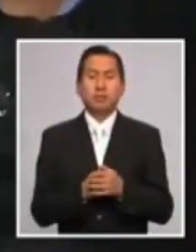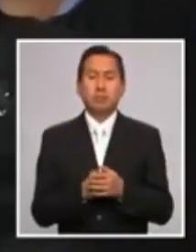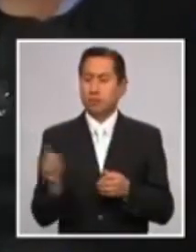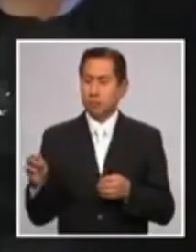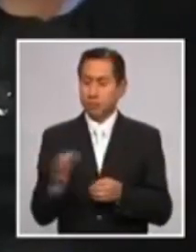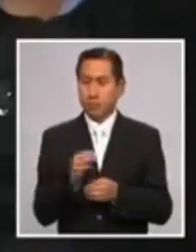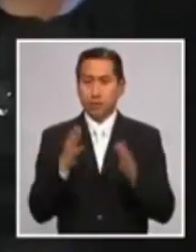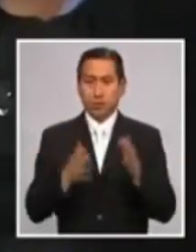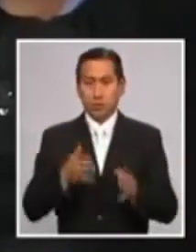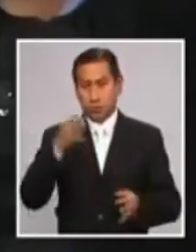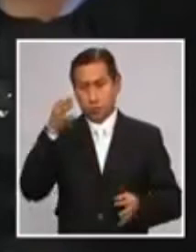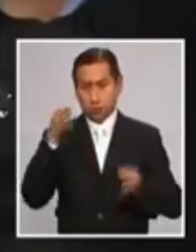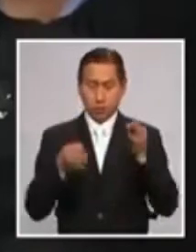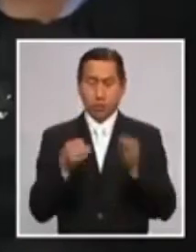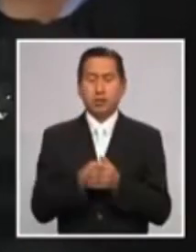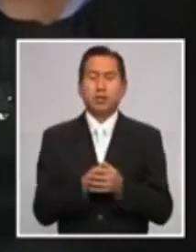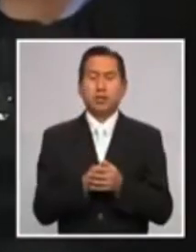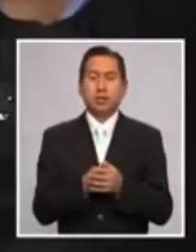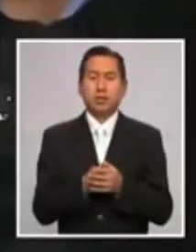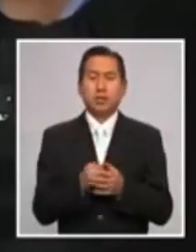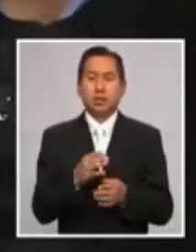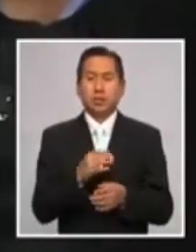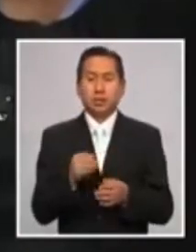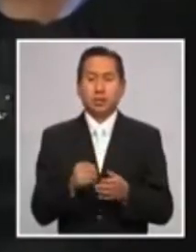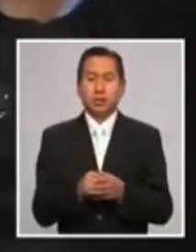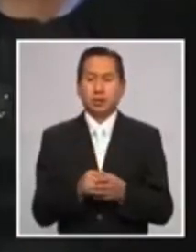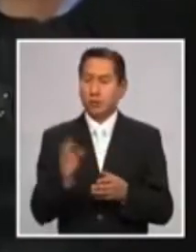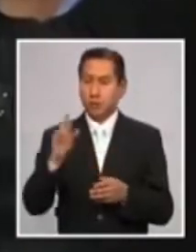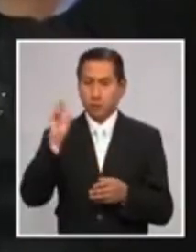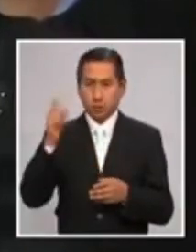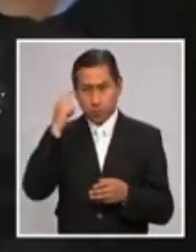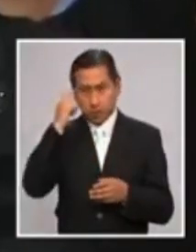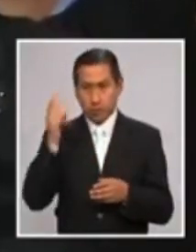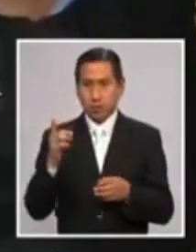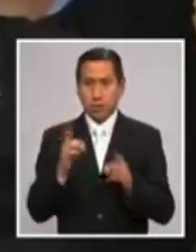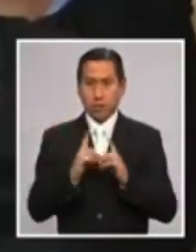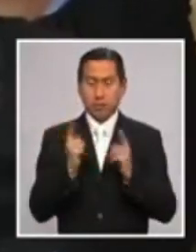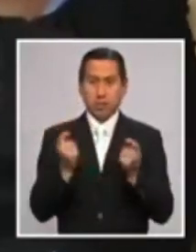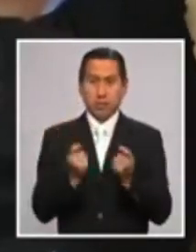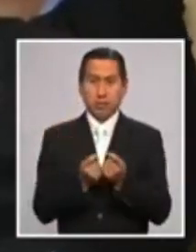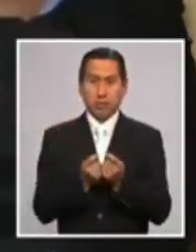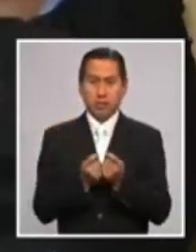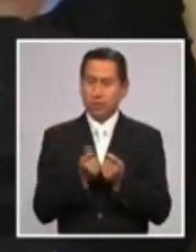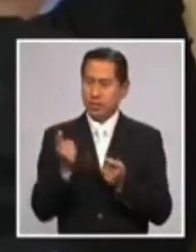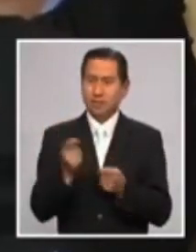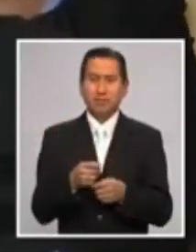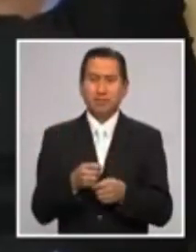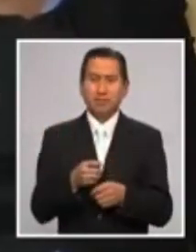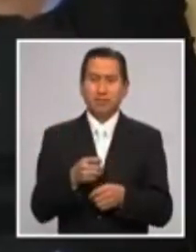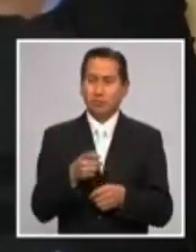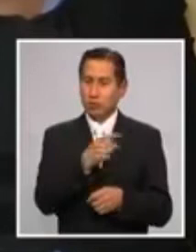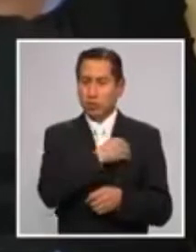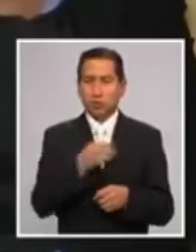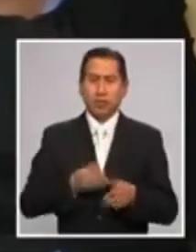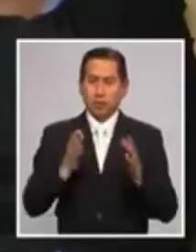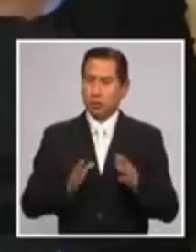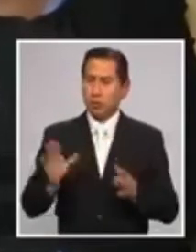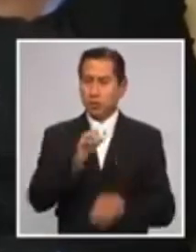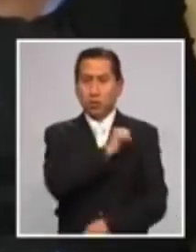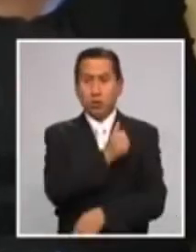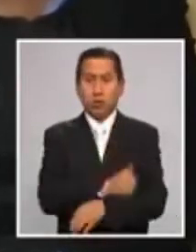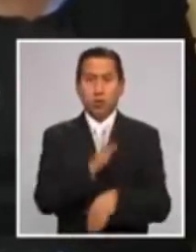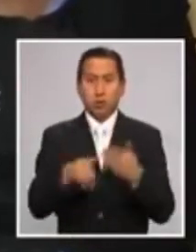de Justicia y al Gobierno Autónomo Departamental, doctor Félix Pazzi. También están todos presentes acá las